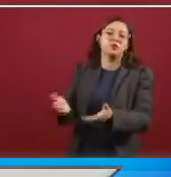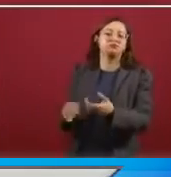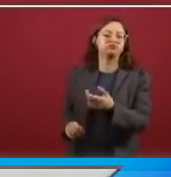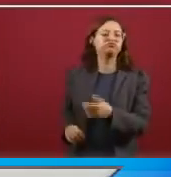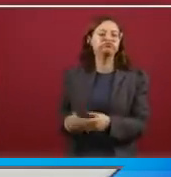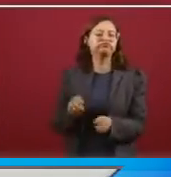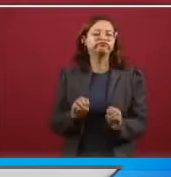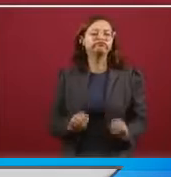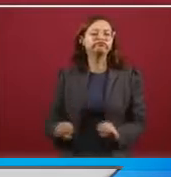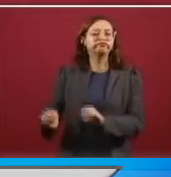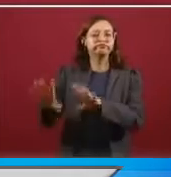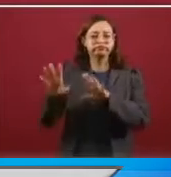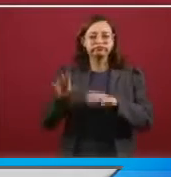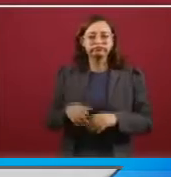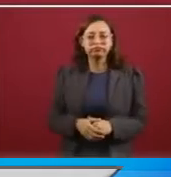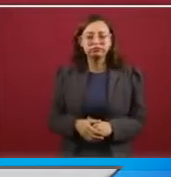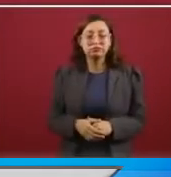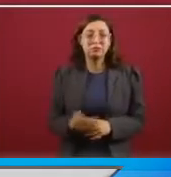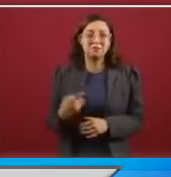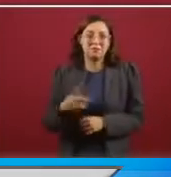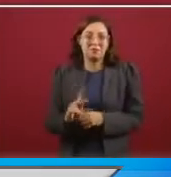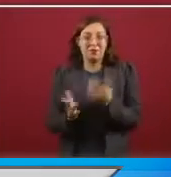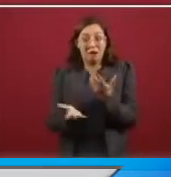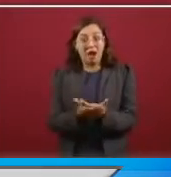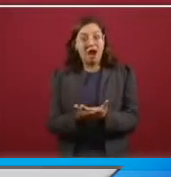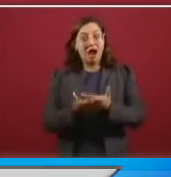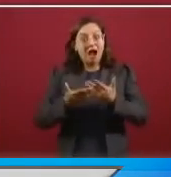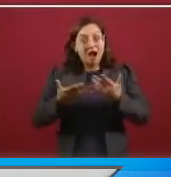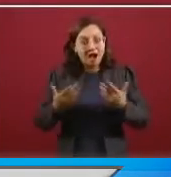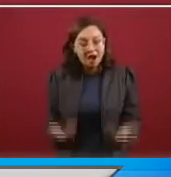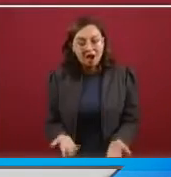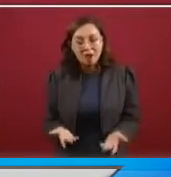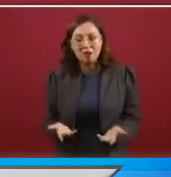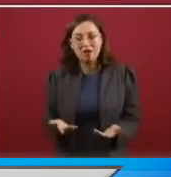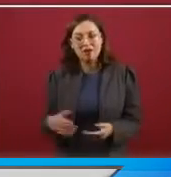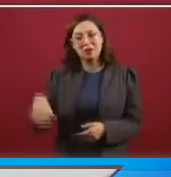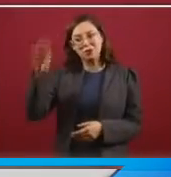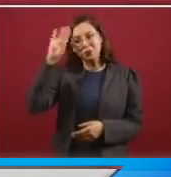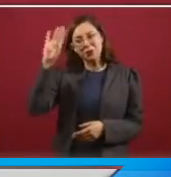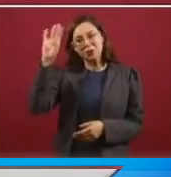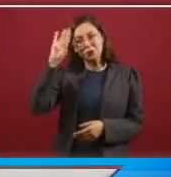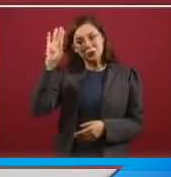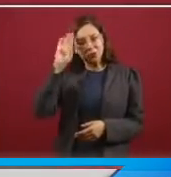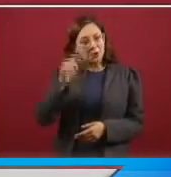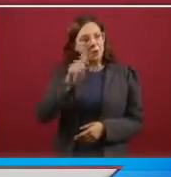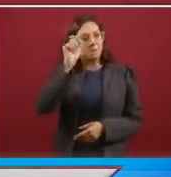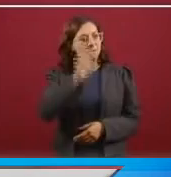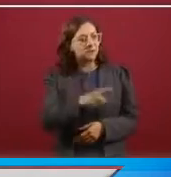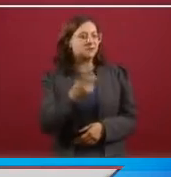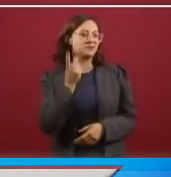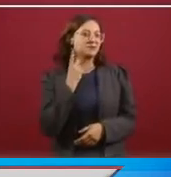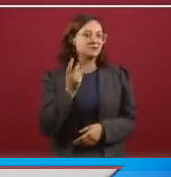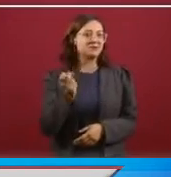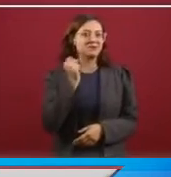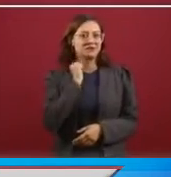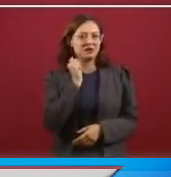Facturación falsa. Pero llegar al extremo de que los legisladores se